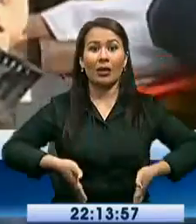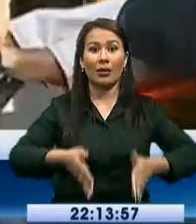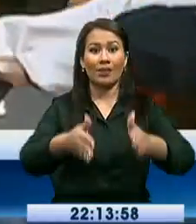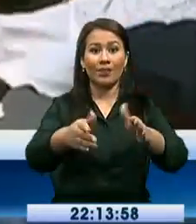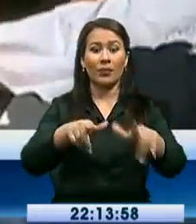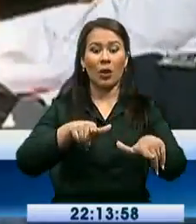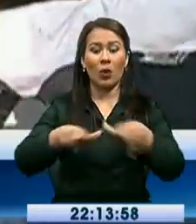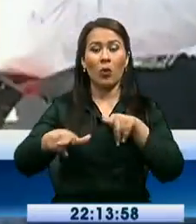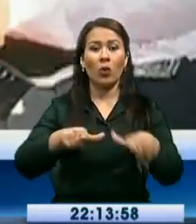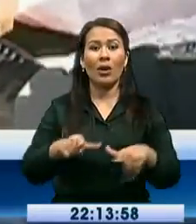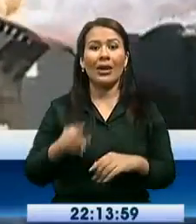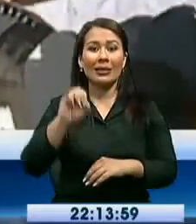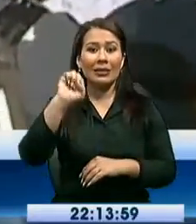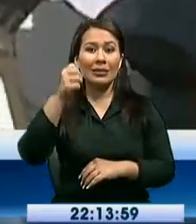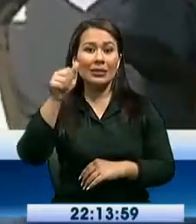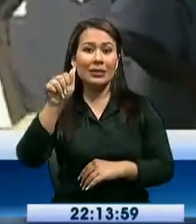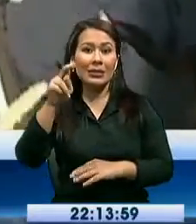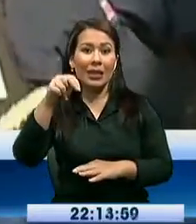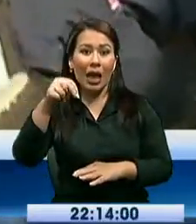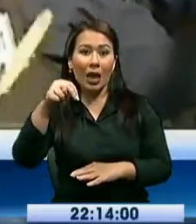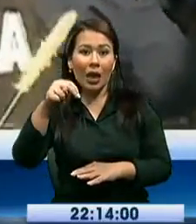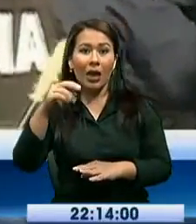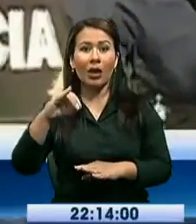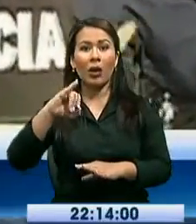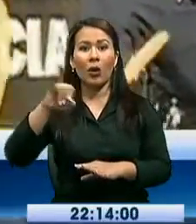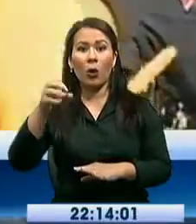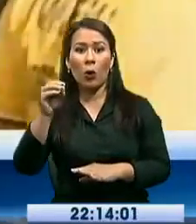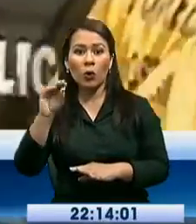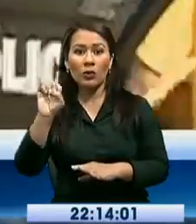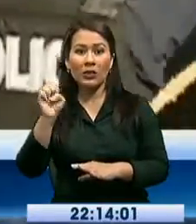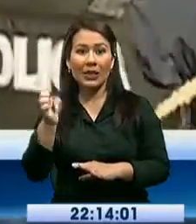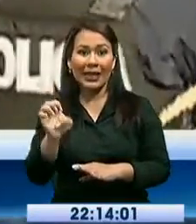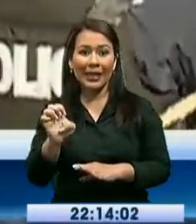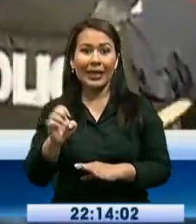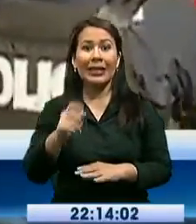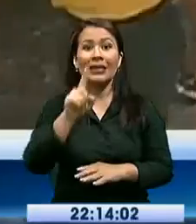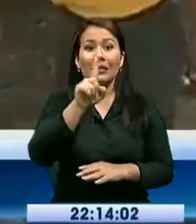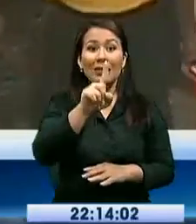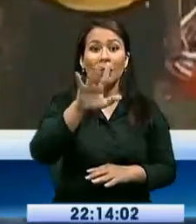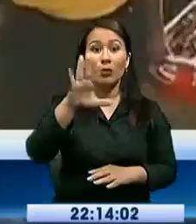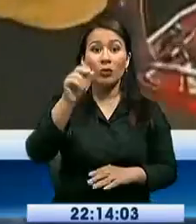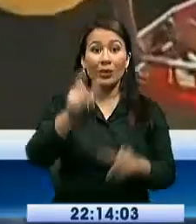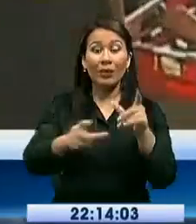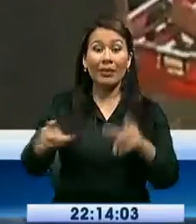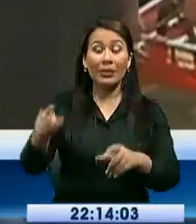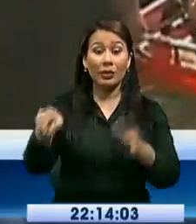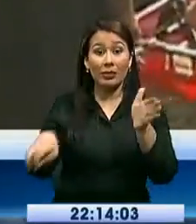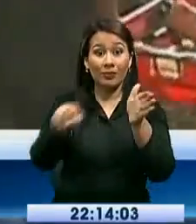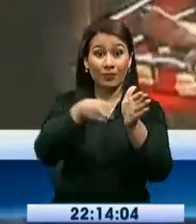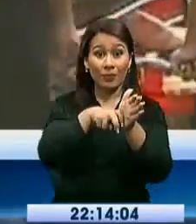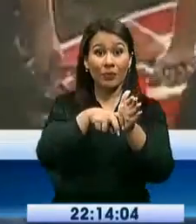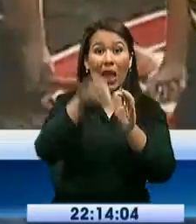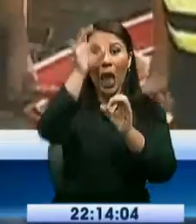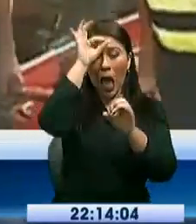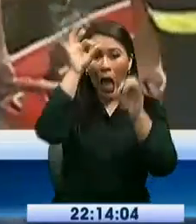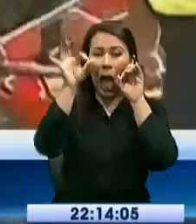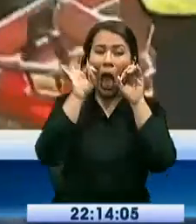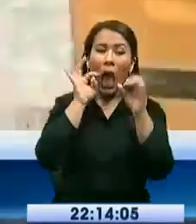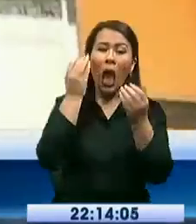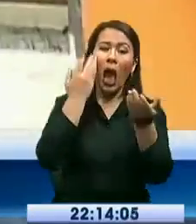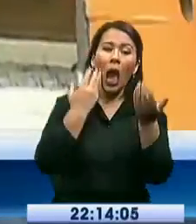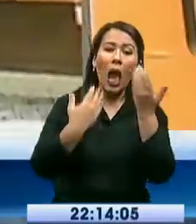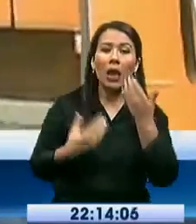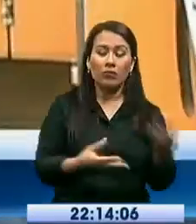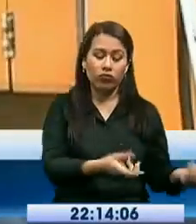Pavas-San José-Belén. Varios de los al menos 250 pasajeros afectados fueron rescatados de entre